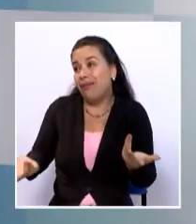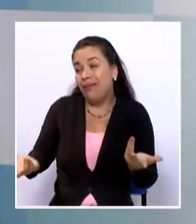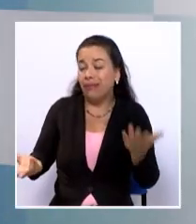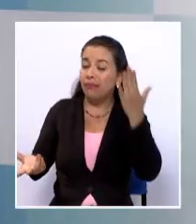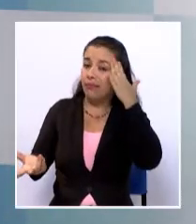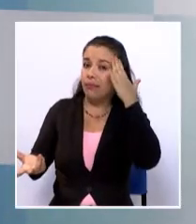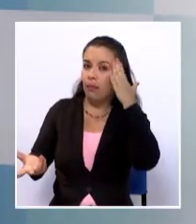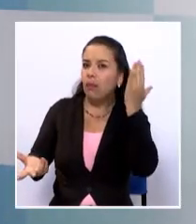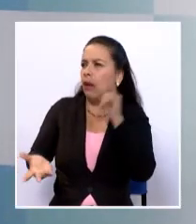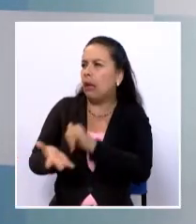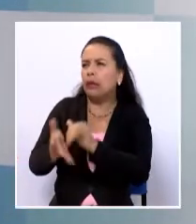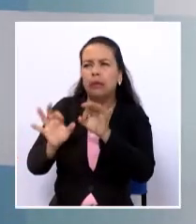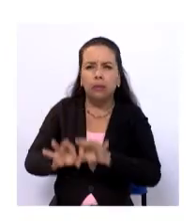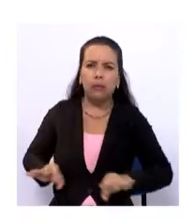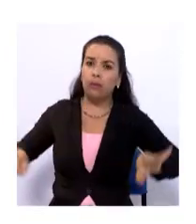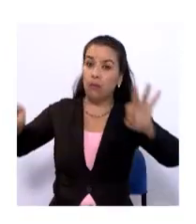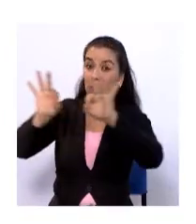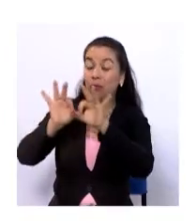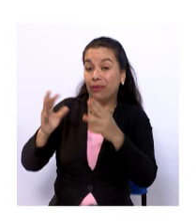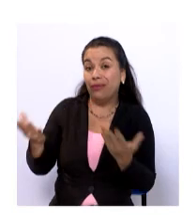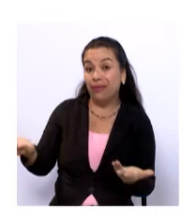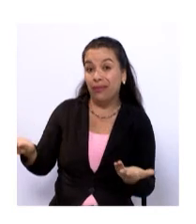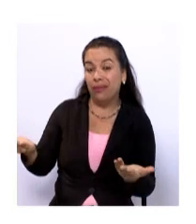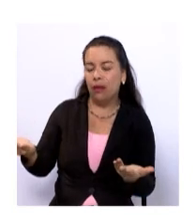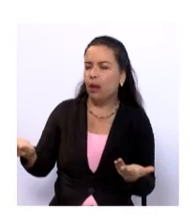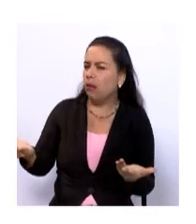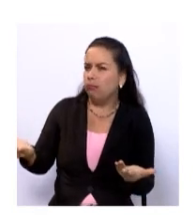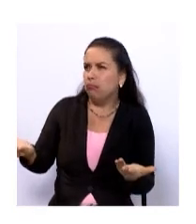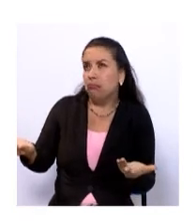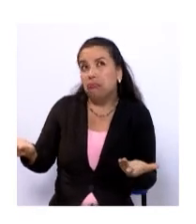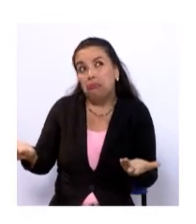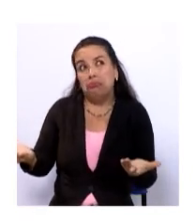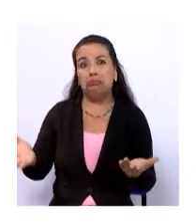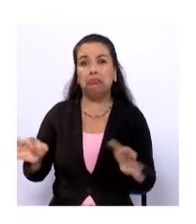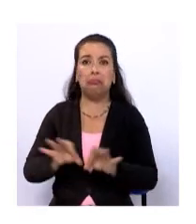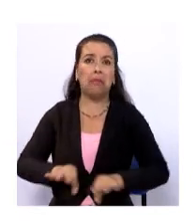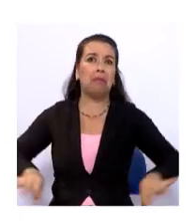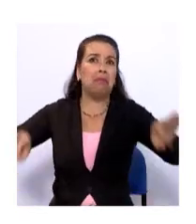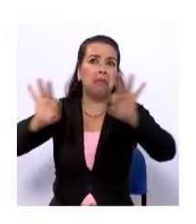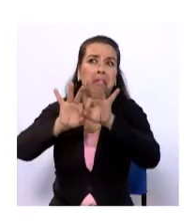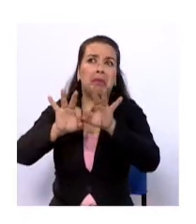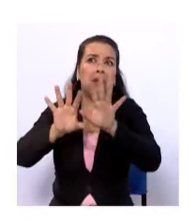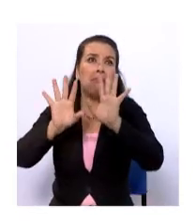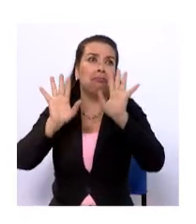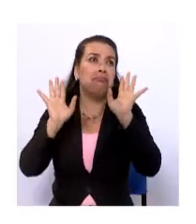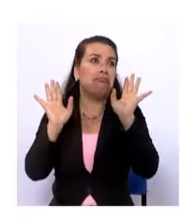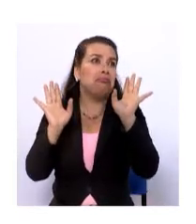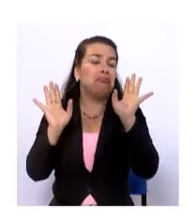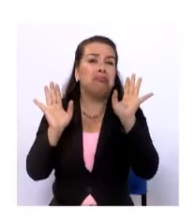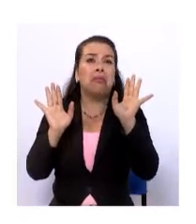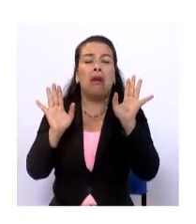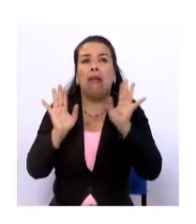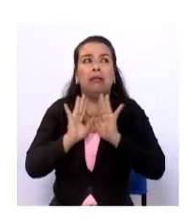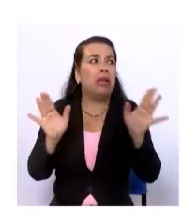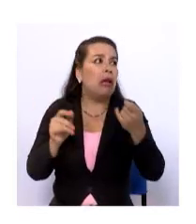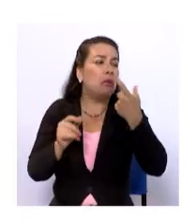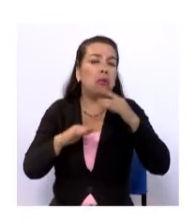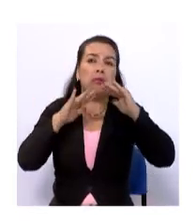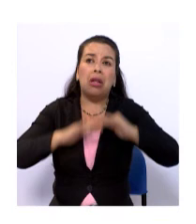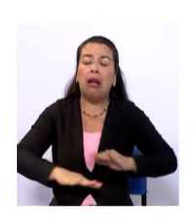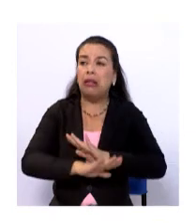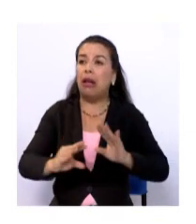sumamente importante porque lo importante no no es reducir el dolor